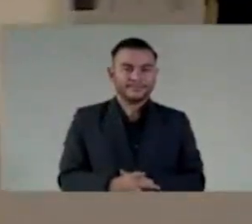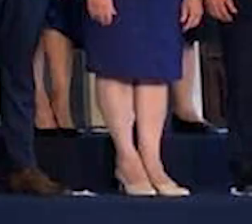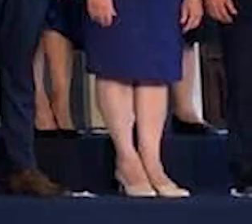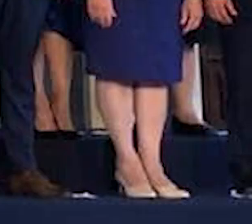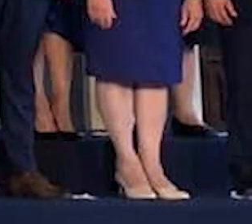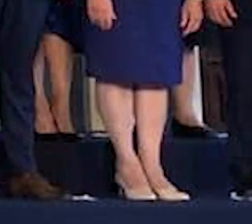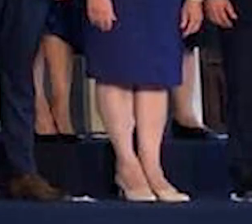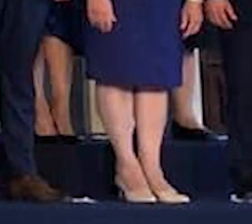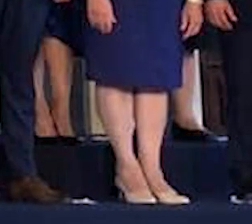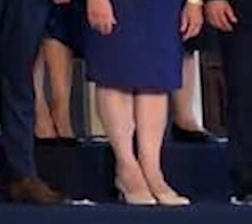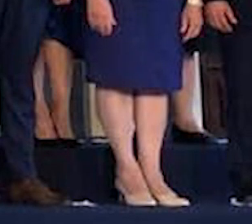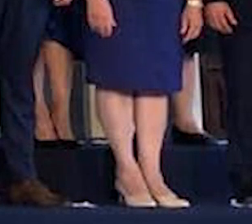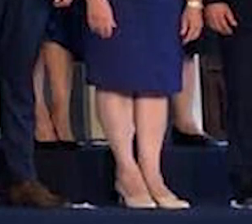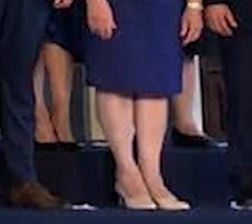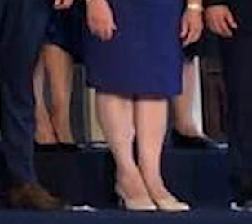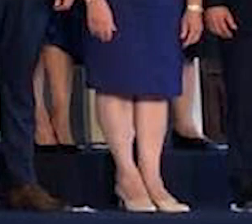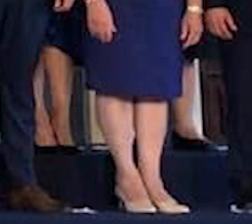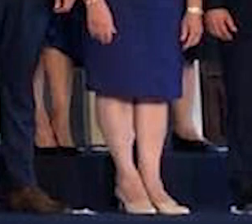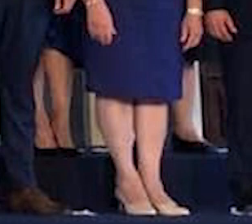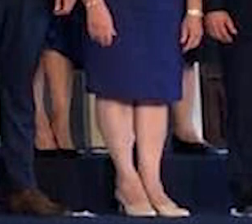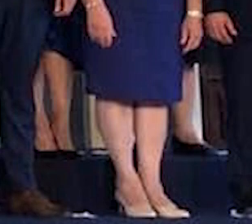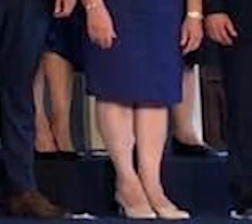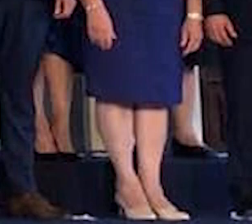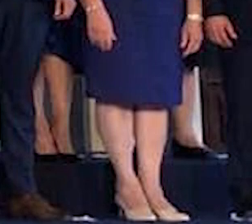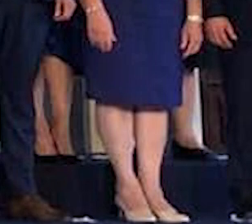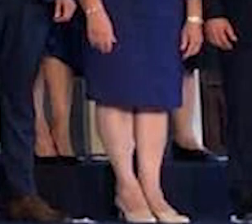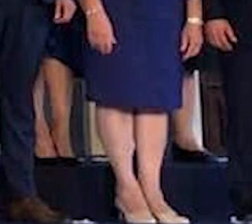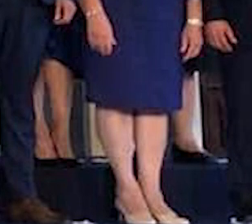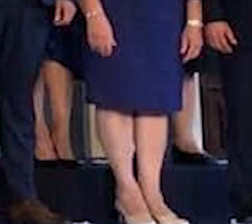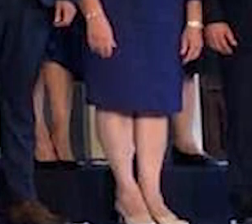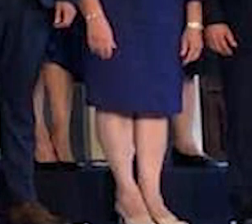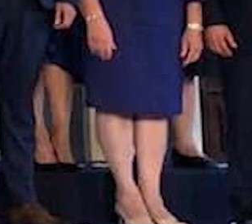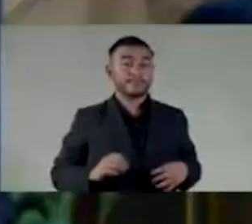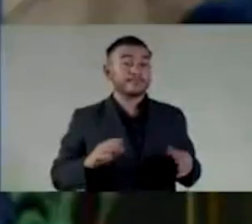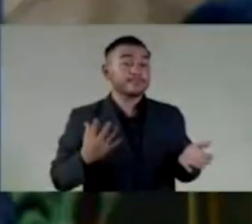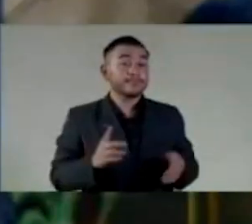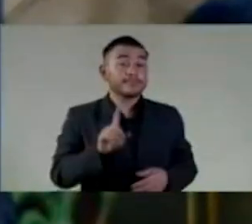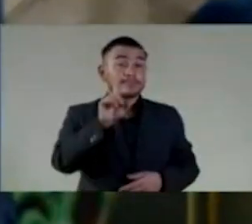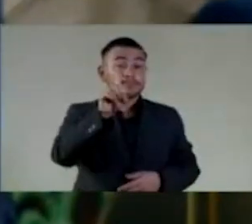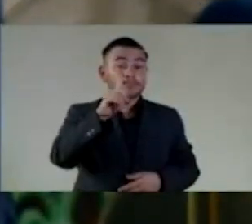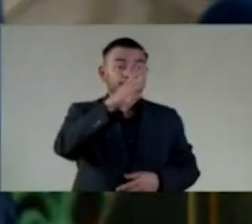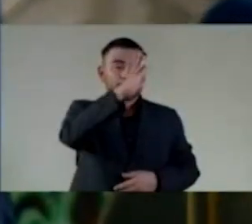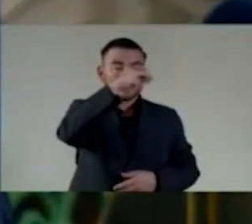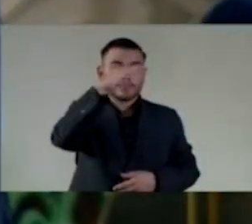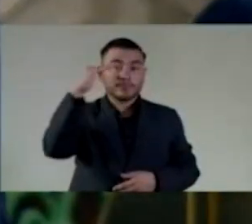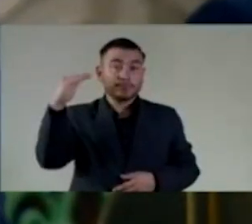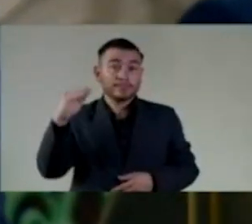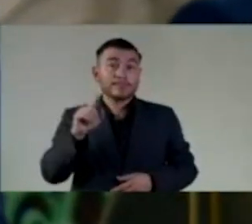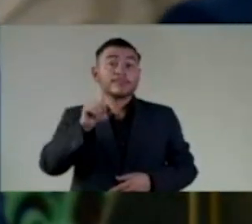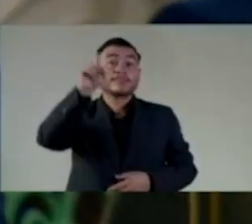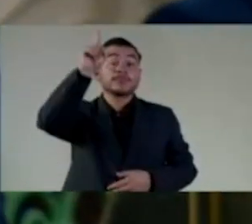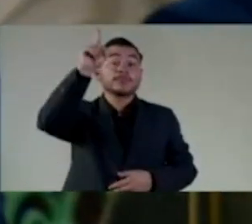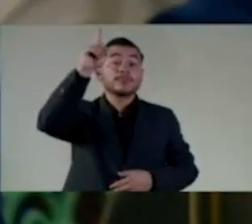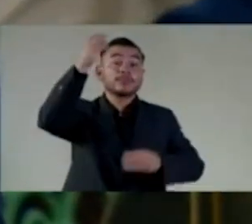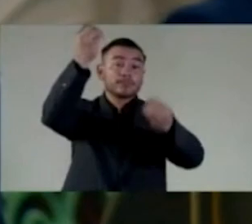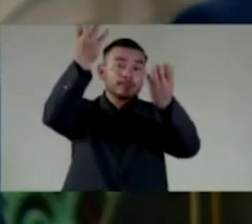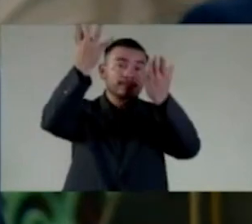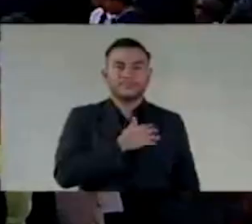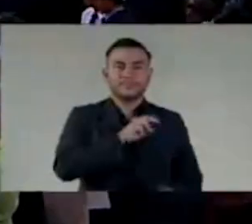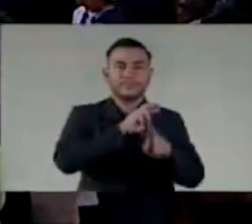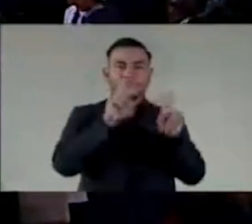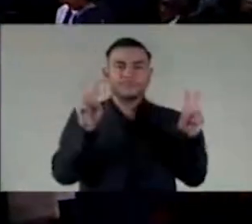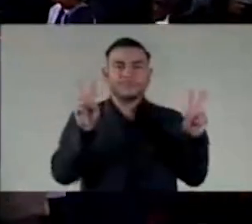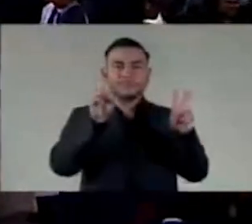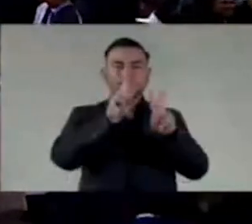a ocho mujeres y a ocho hombres en su gabinete de gobierno de nuestra parte deseamos muchos éxitos en su nueva gestión a